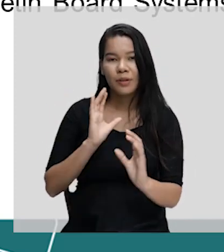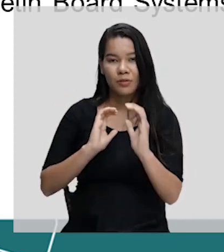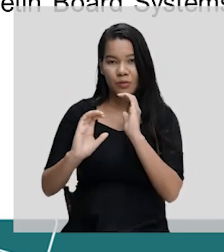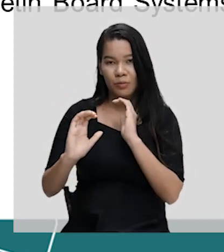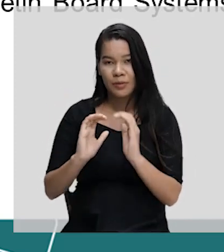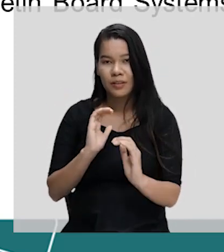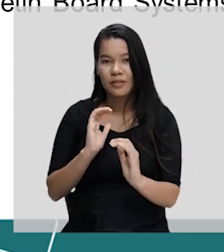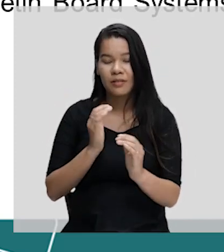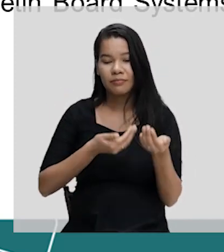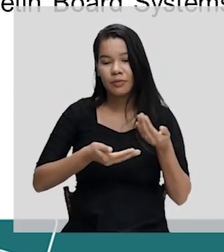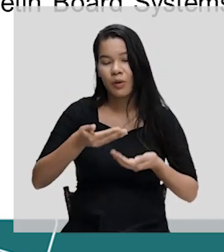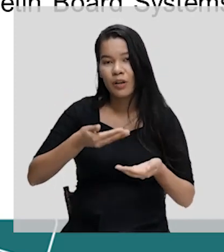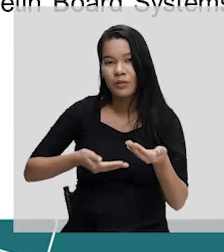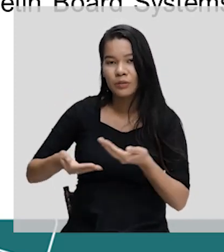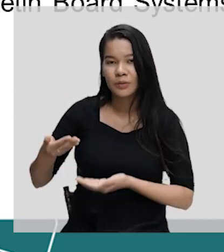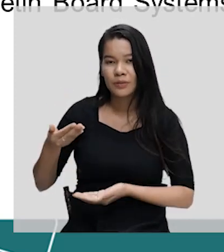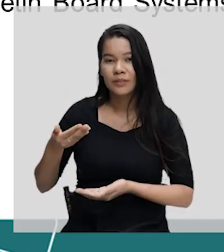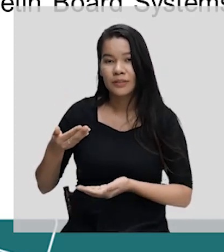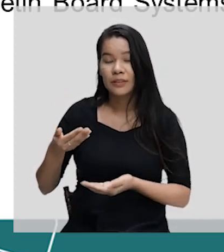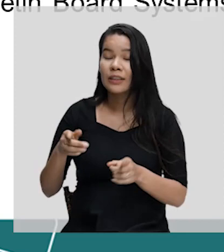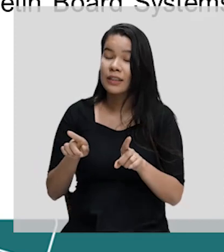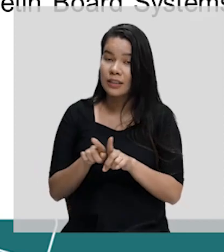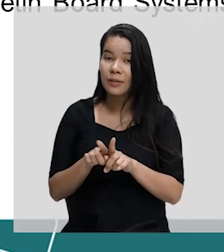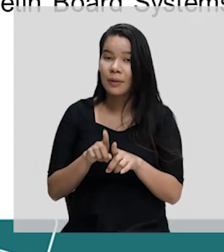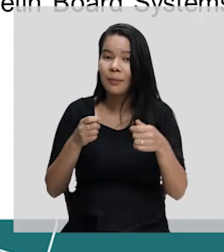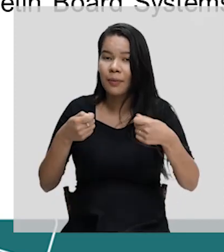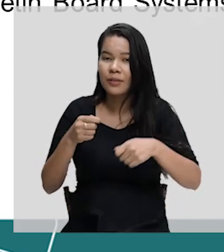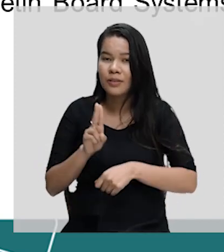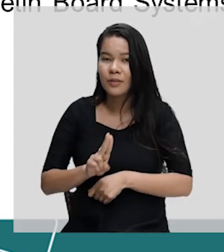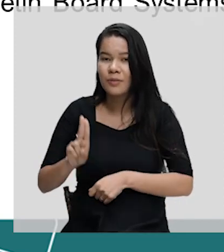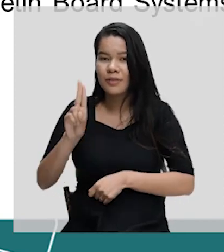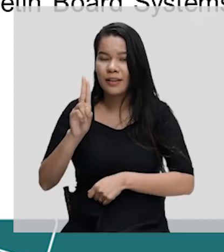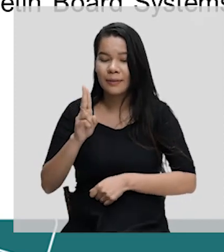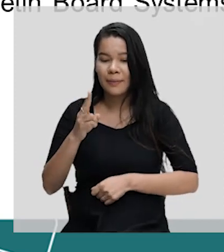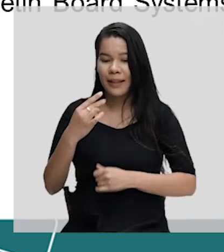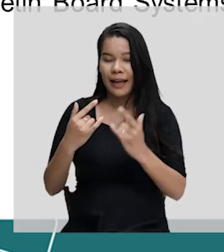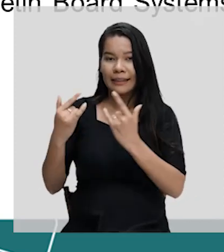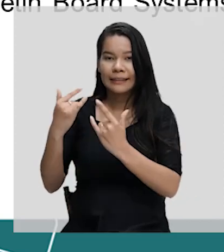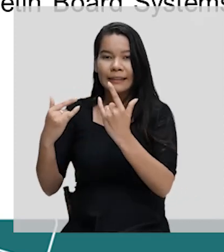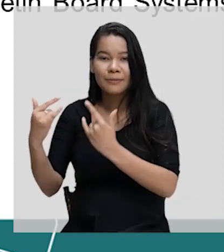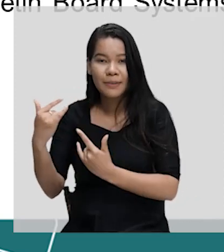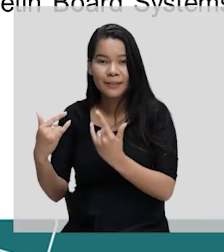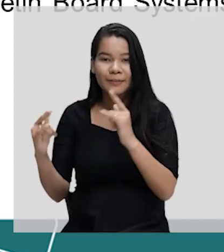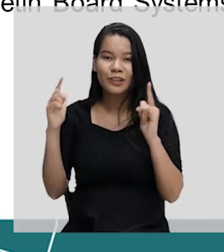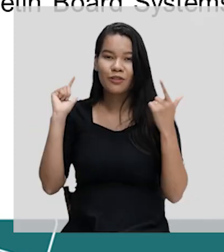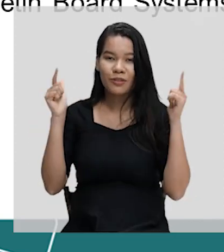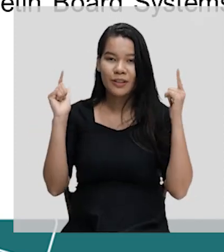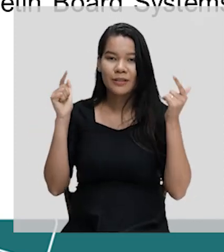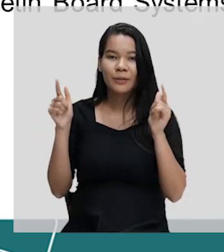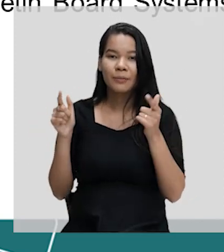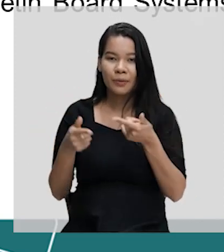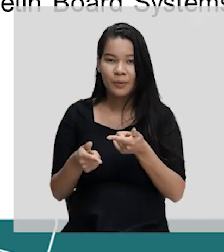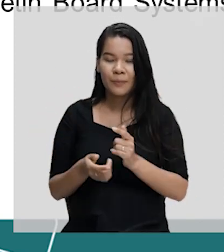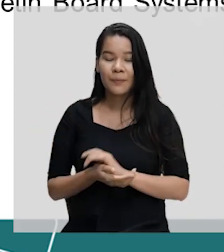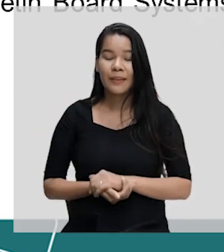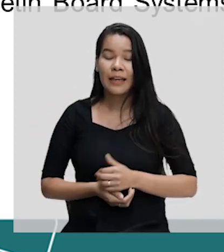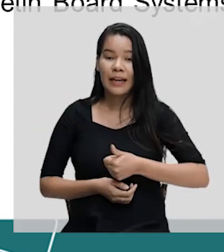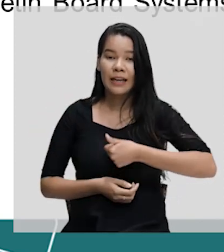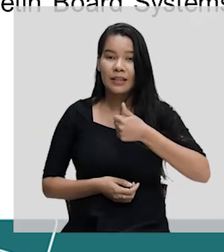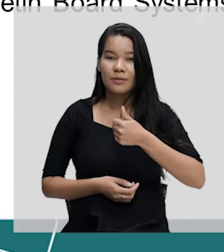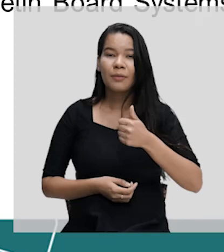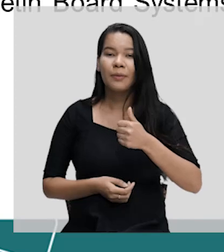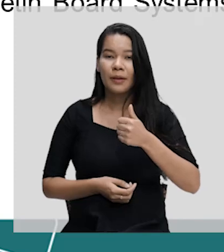las otras, además de ser utilizadas para entretenimiento propio. Las primeras